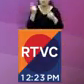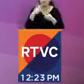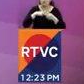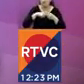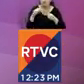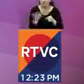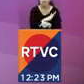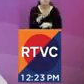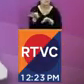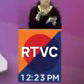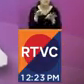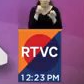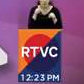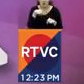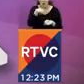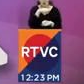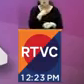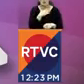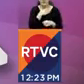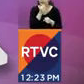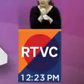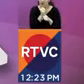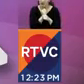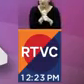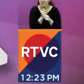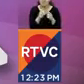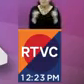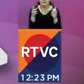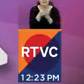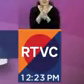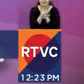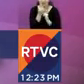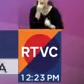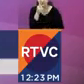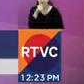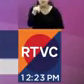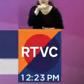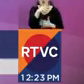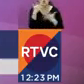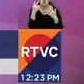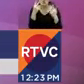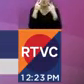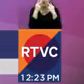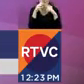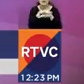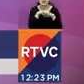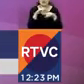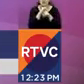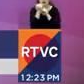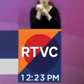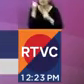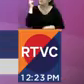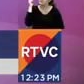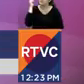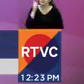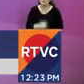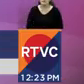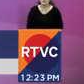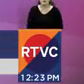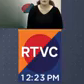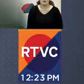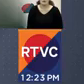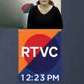Y muy importante, si quiere seguir informado 24/7, nos encuentra en todas nuestras redes sociales como RTVC